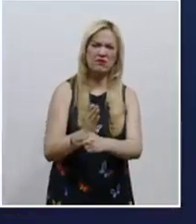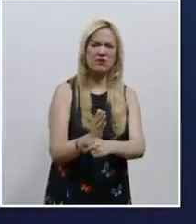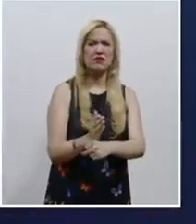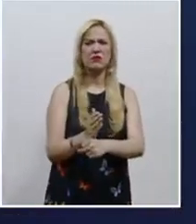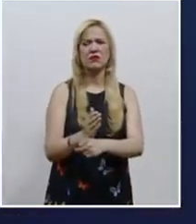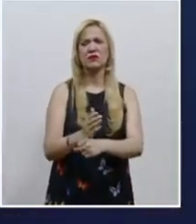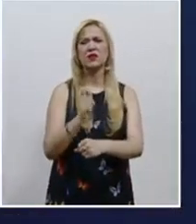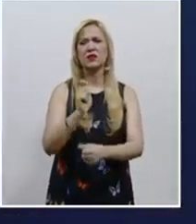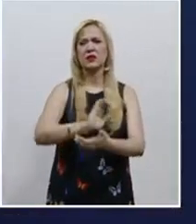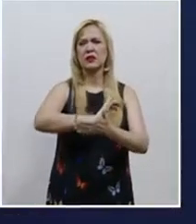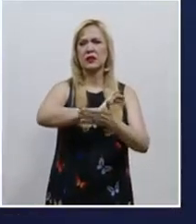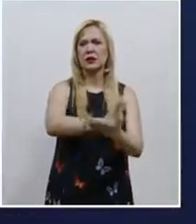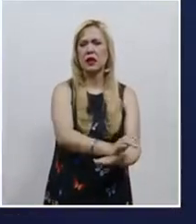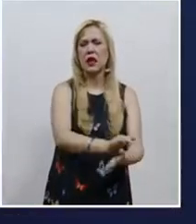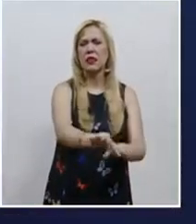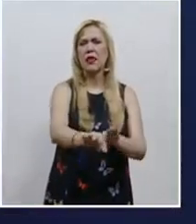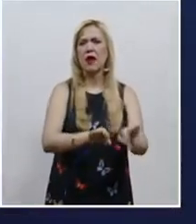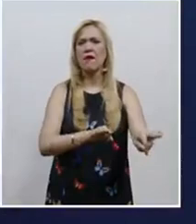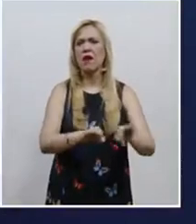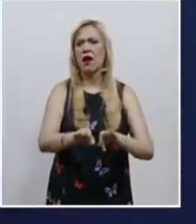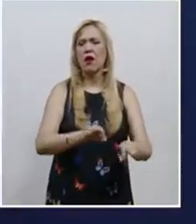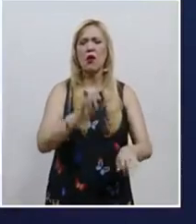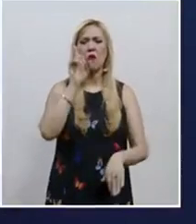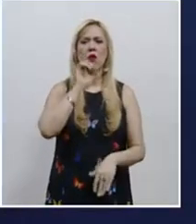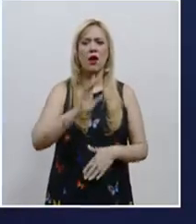la discriminación laboral por embarazo.